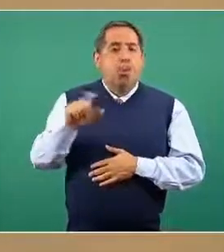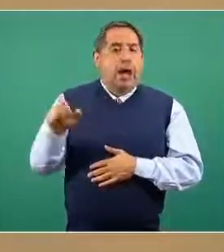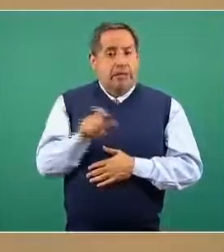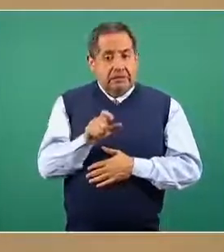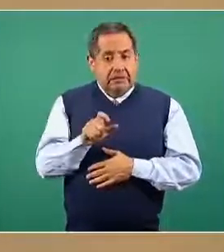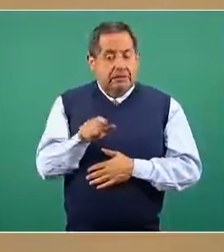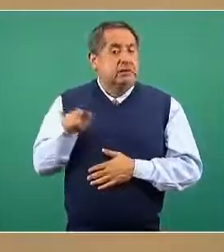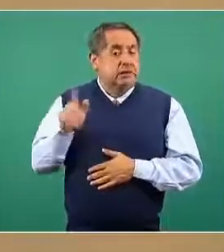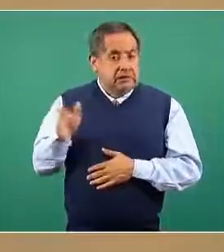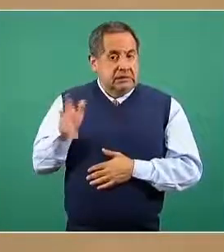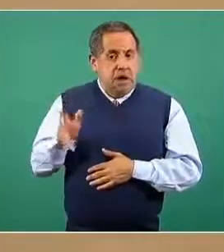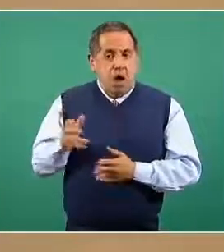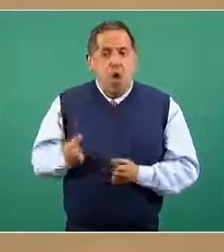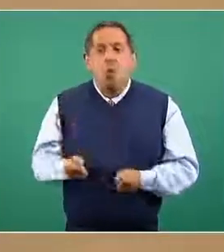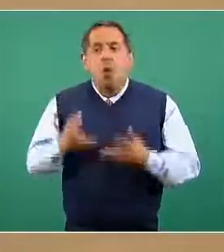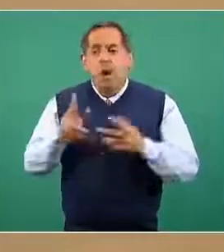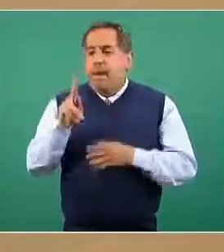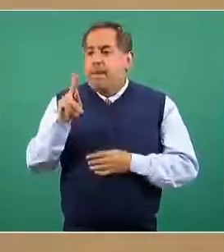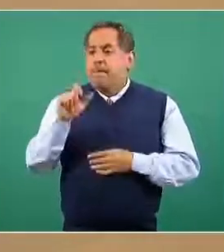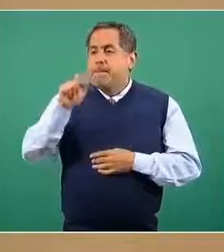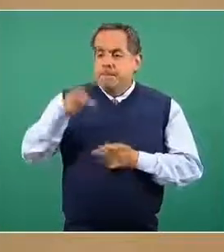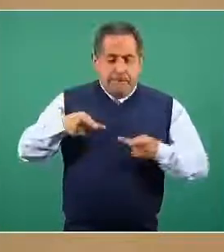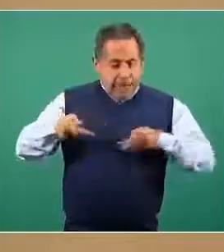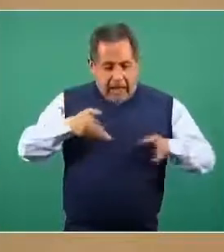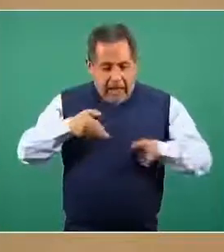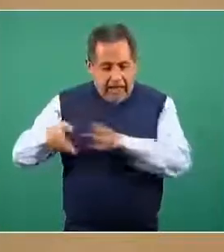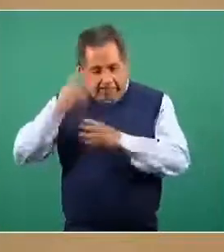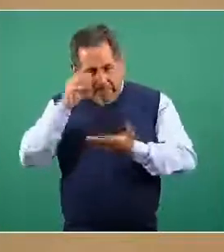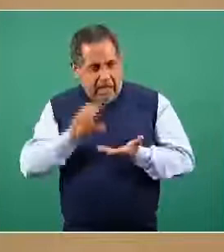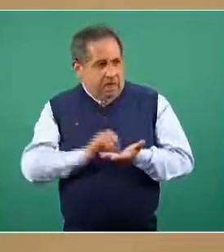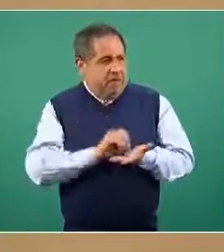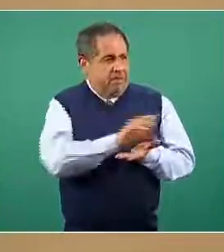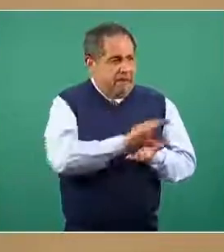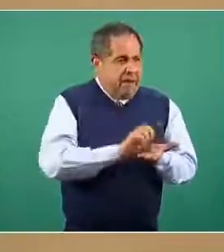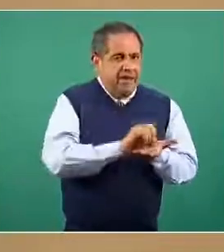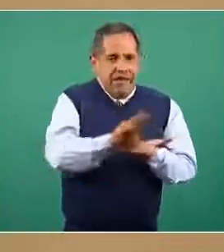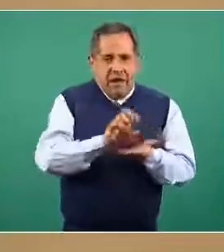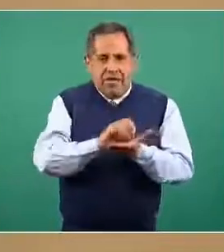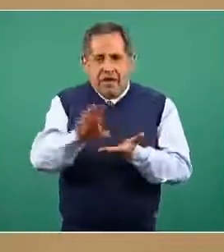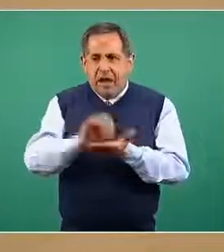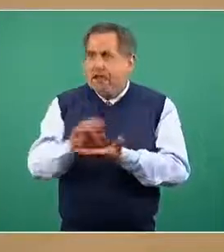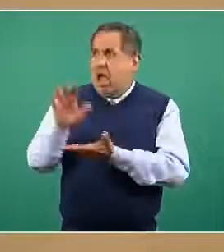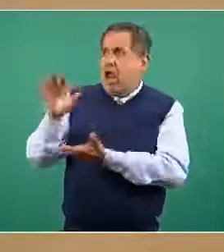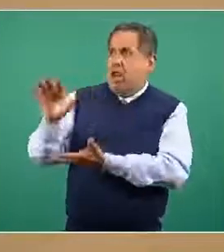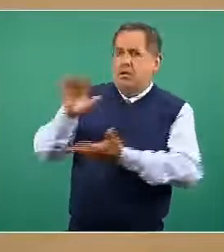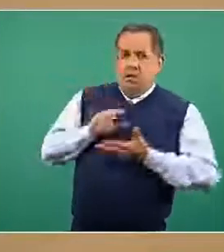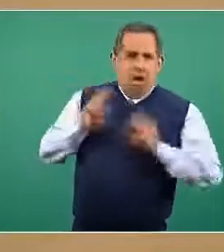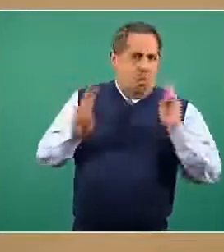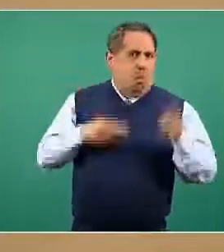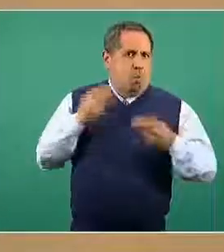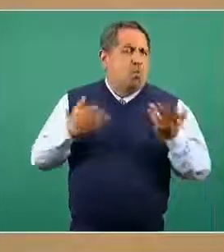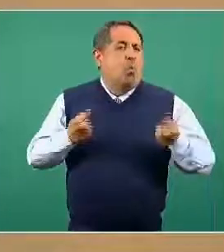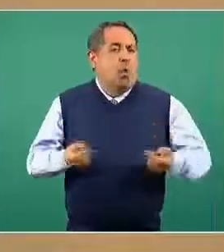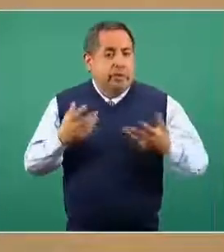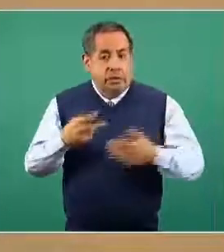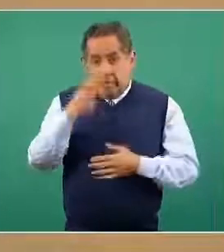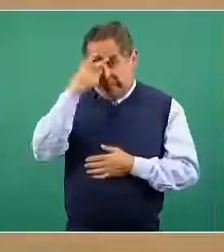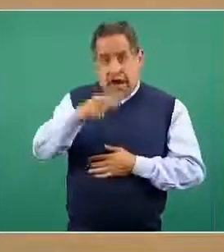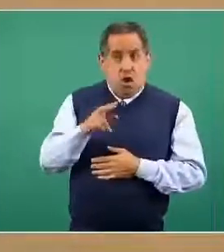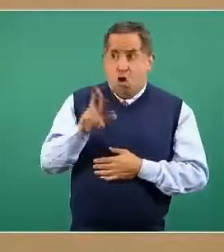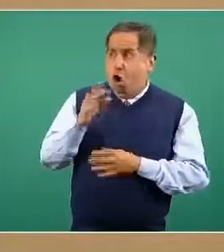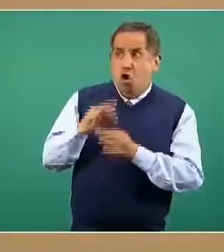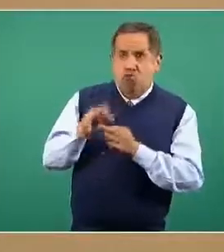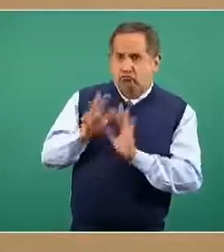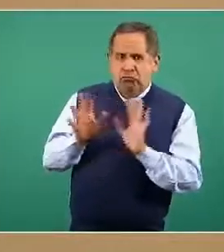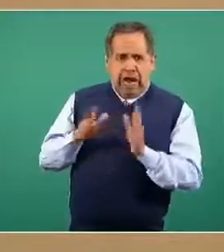ya cuál es su plan de abastecimiento, su plan de distribución de vacunas para el mundo, y México está al día